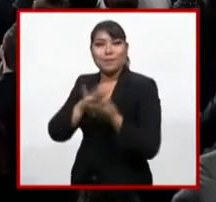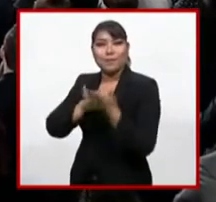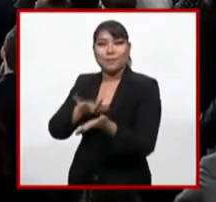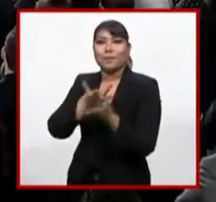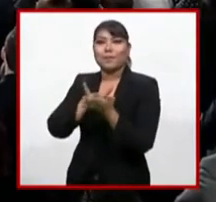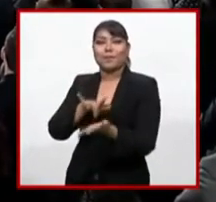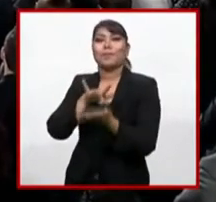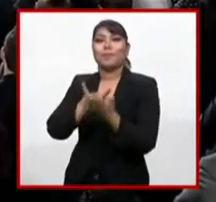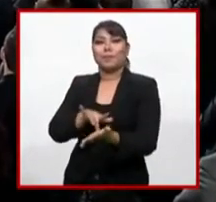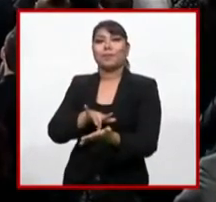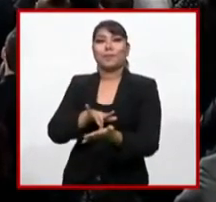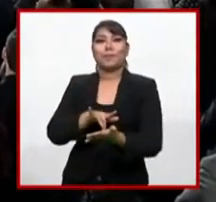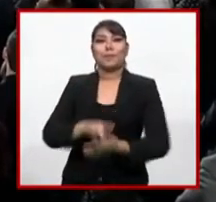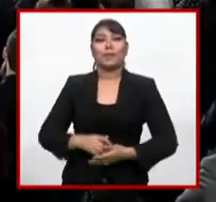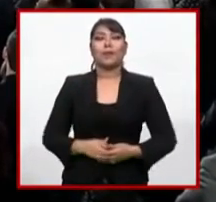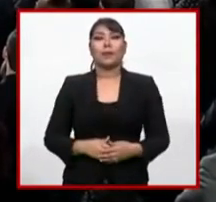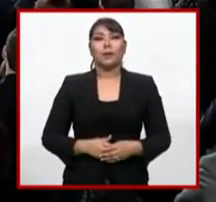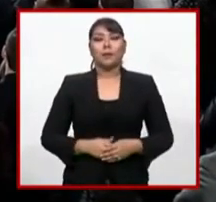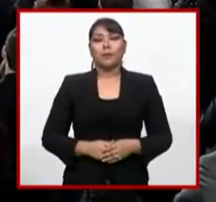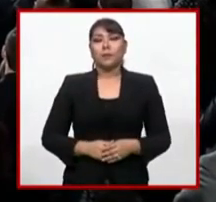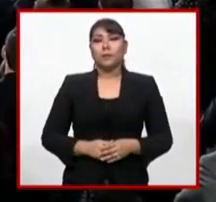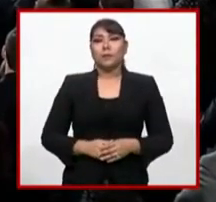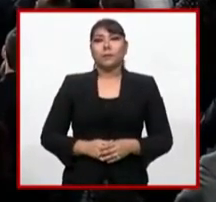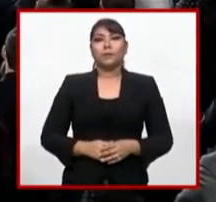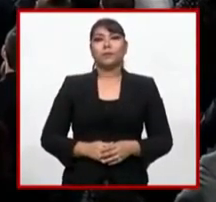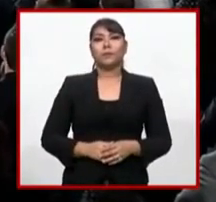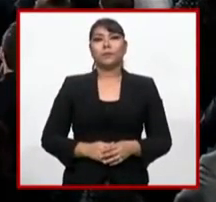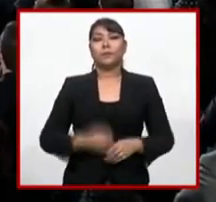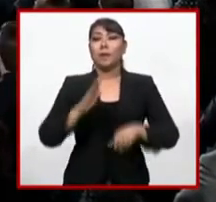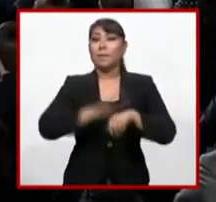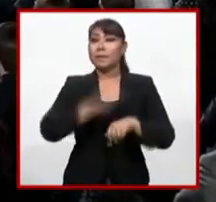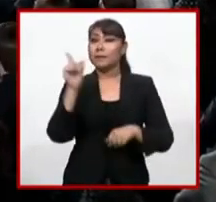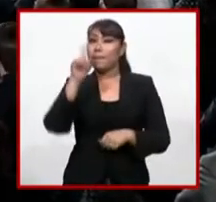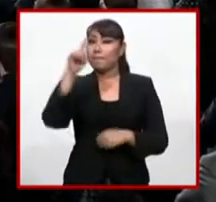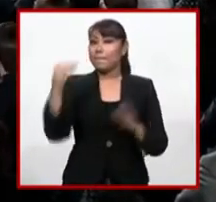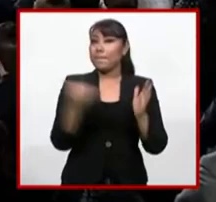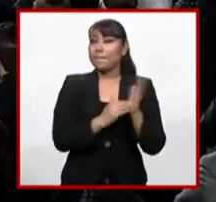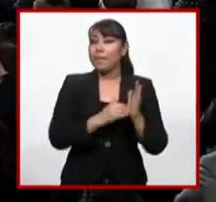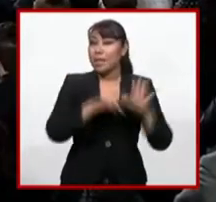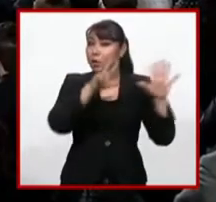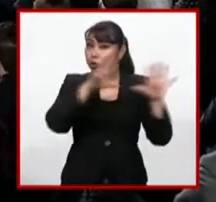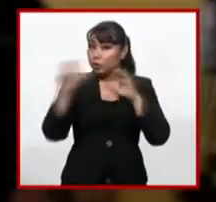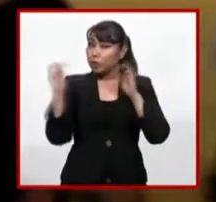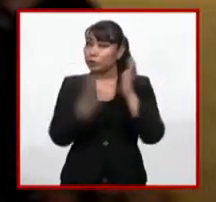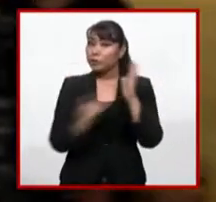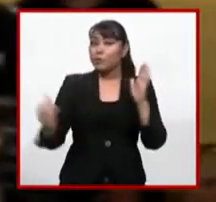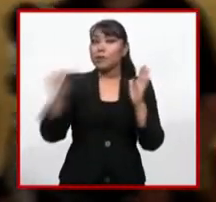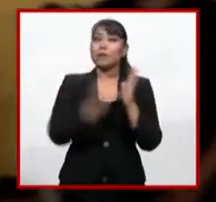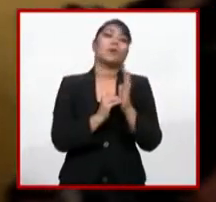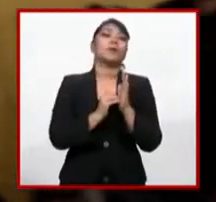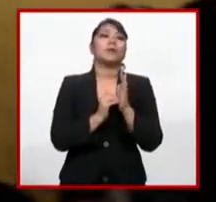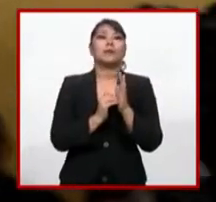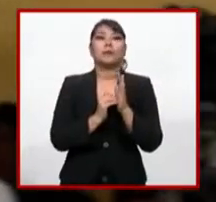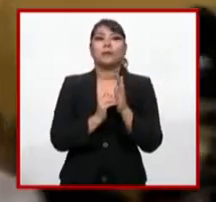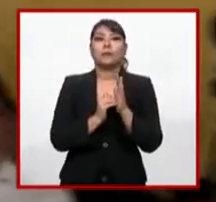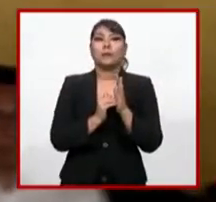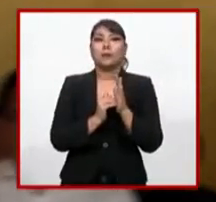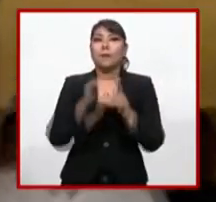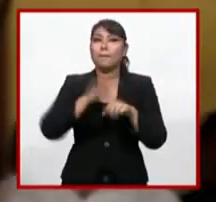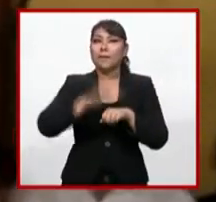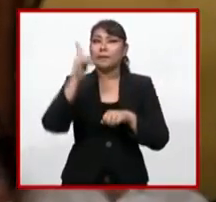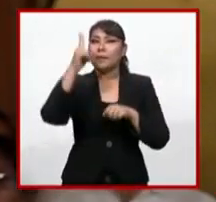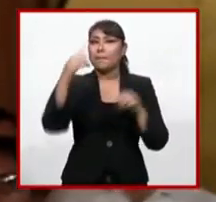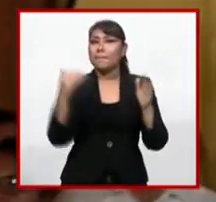grande del país. Hemos podido dispersar más de 1.800 millones de pesos, más